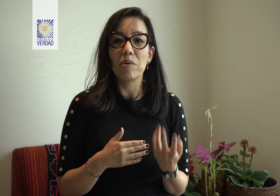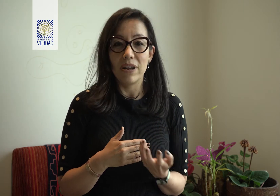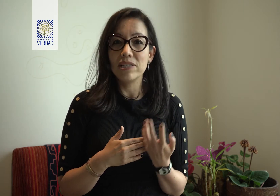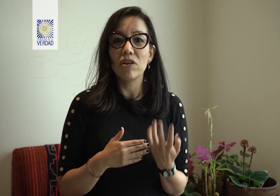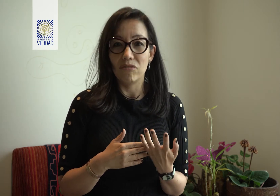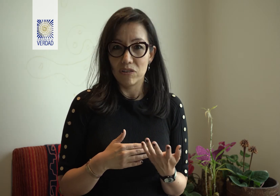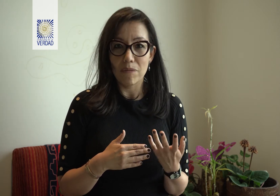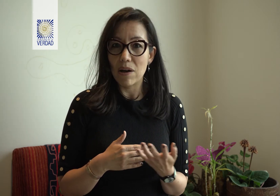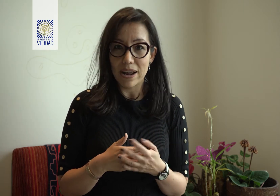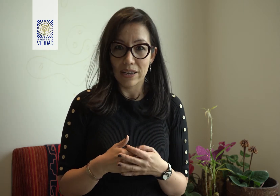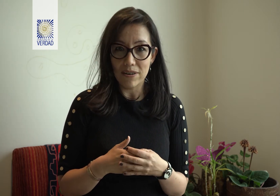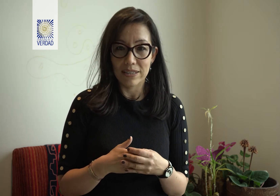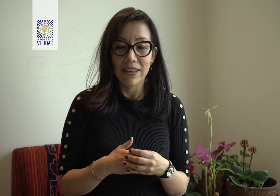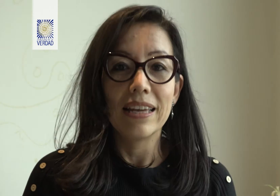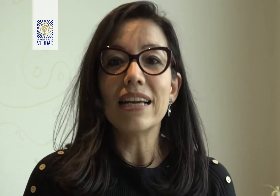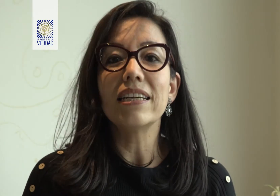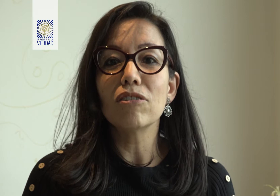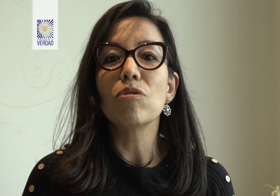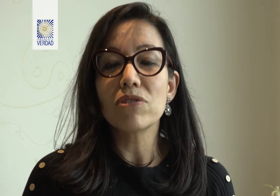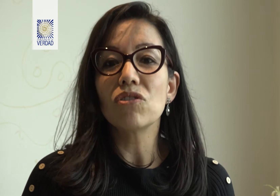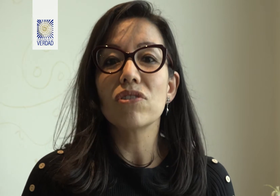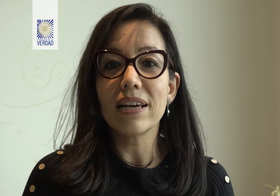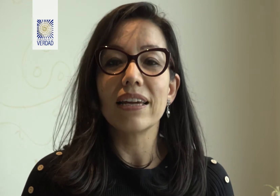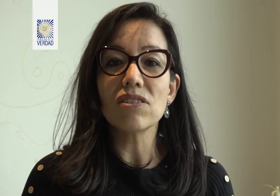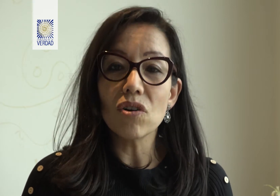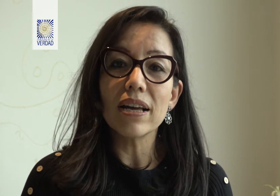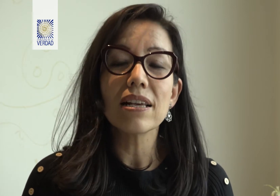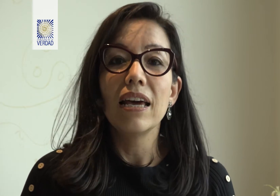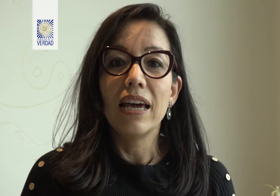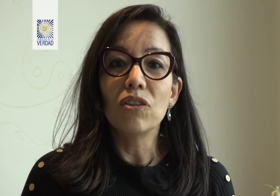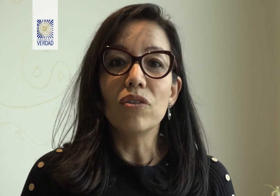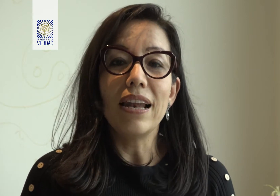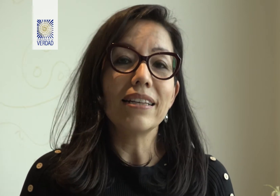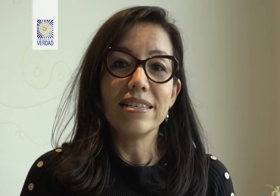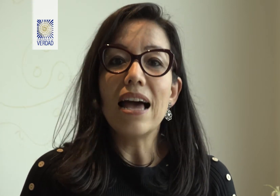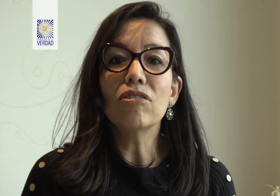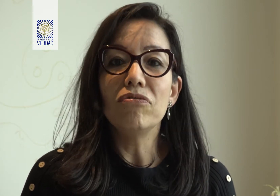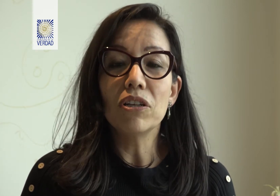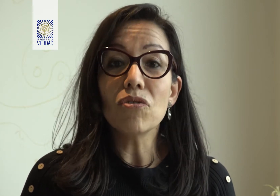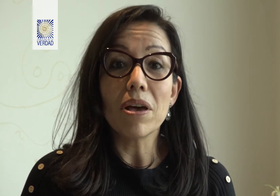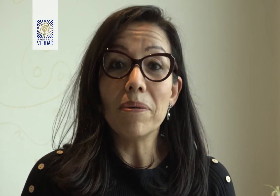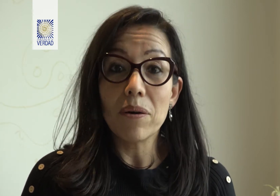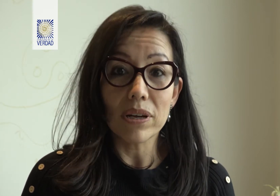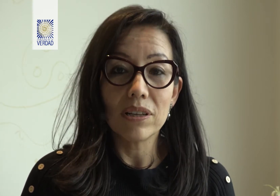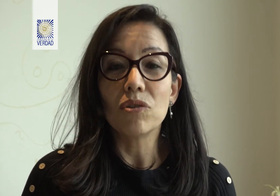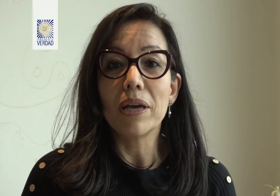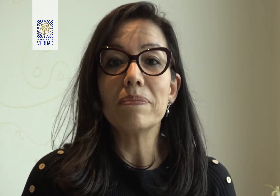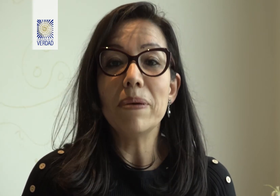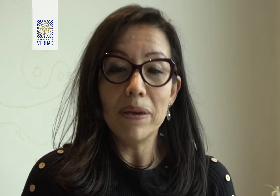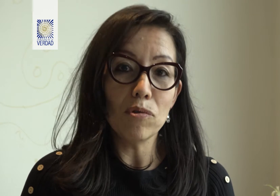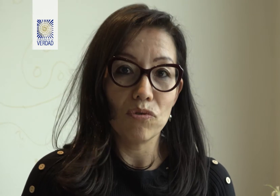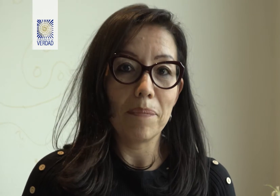persistencia de la violencia o del conflicto armado en las regiones. De allí que nos fuimos entonces a aquellas zonas en donde la intensidad del conflicto se vive hoy, en